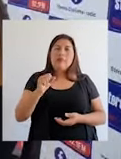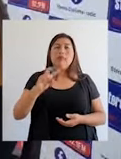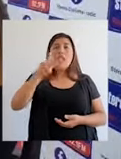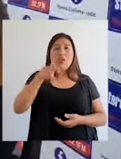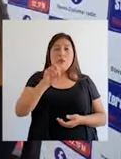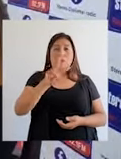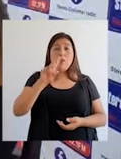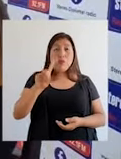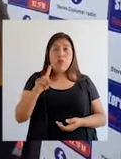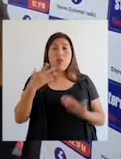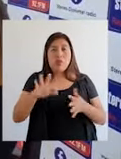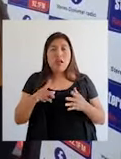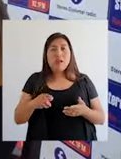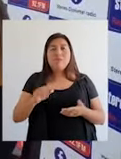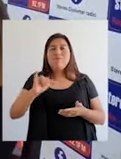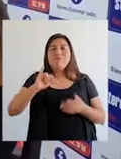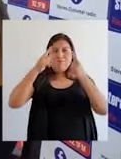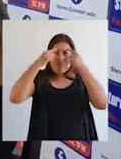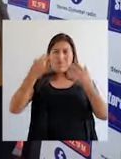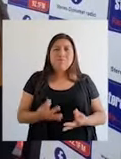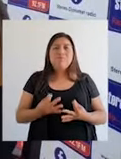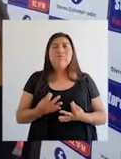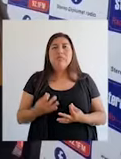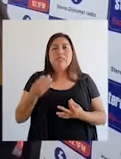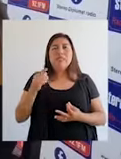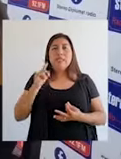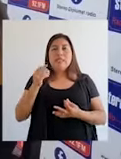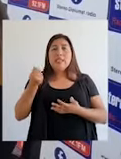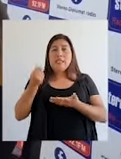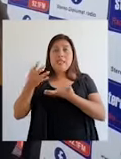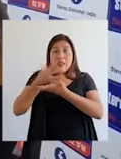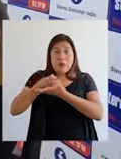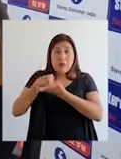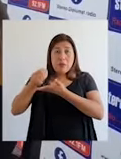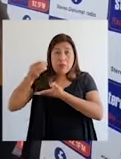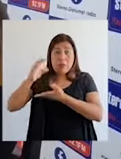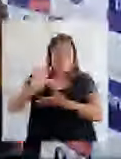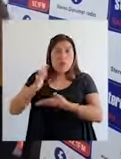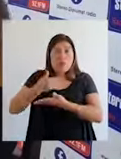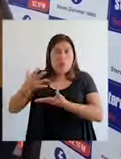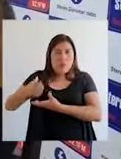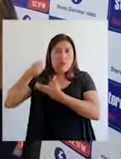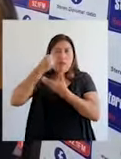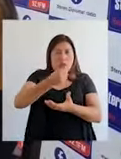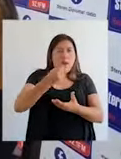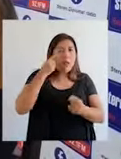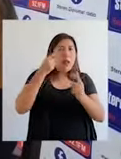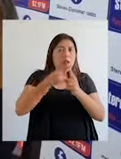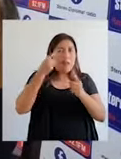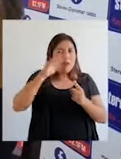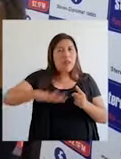2021 la ejecución del 1% del presupuesto total asignado a un gobierno local o regional que se destinaba a personas con discapacidad, la mitad de ese